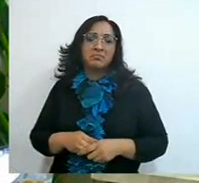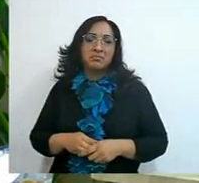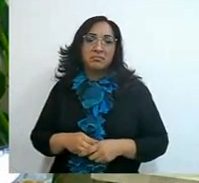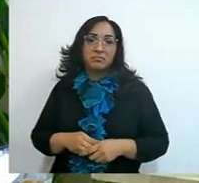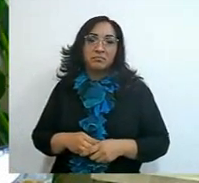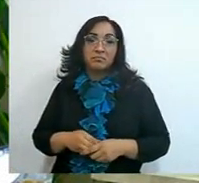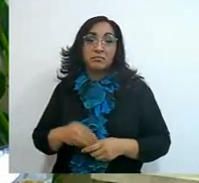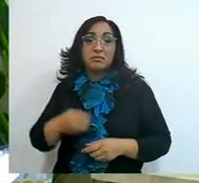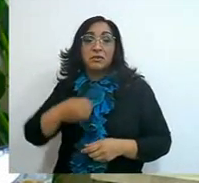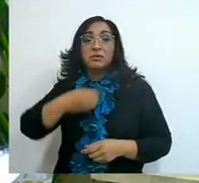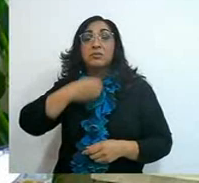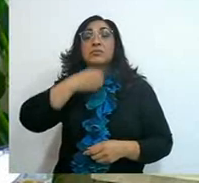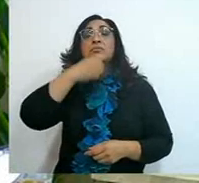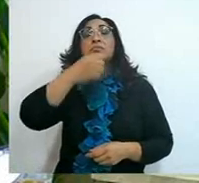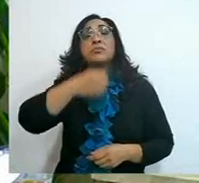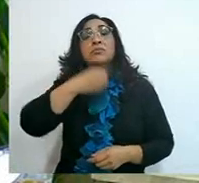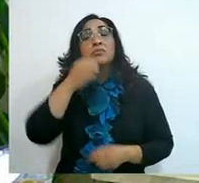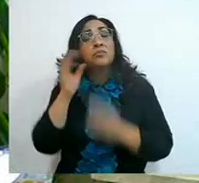Un rumor.